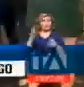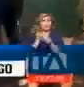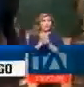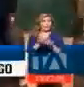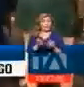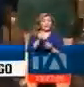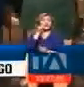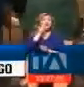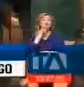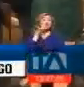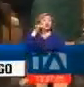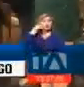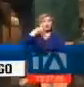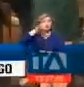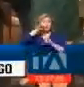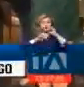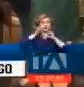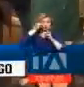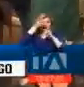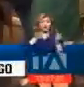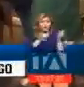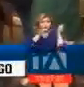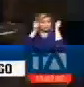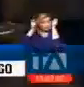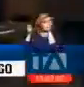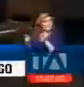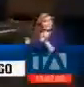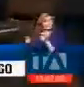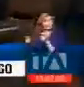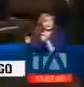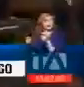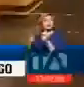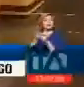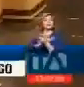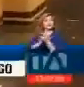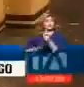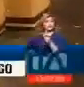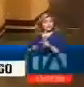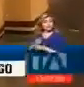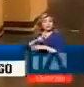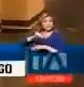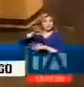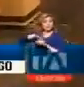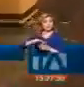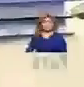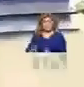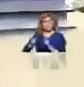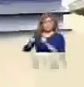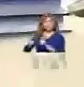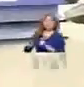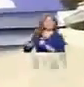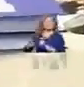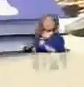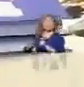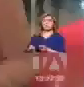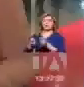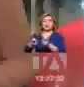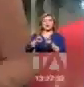carpetas azules. Es la información que Diana Atamaint en estos momentos ya se encuentra presentando